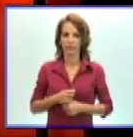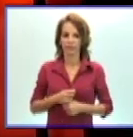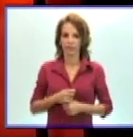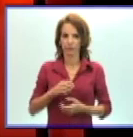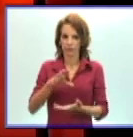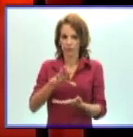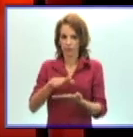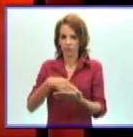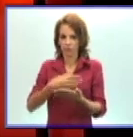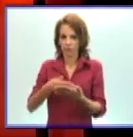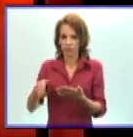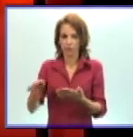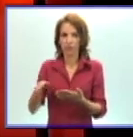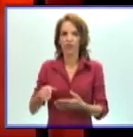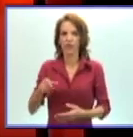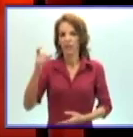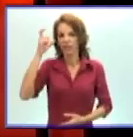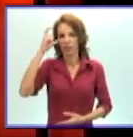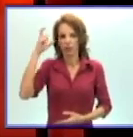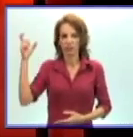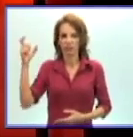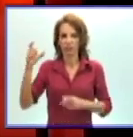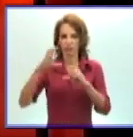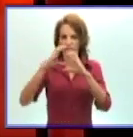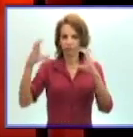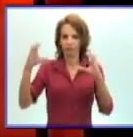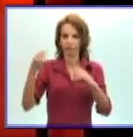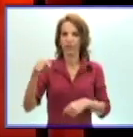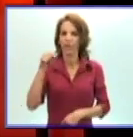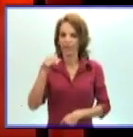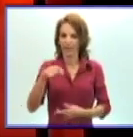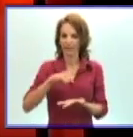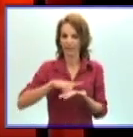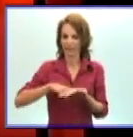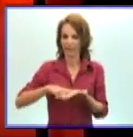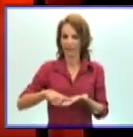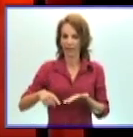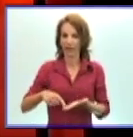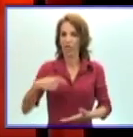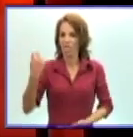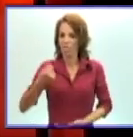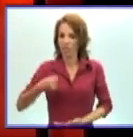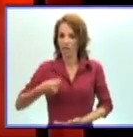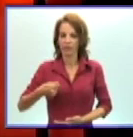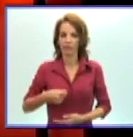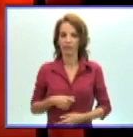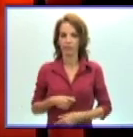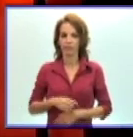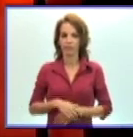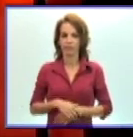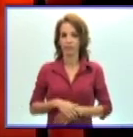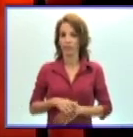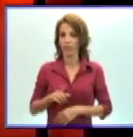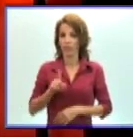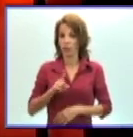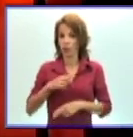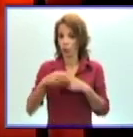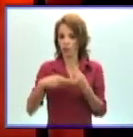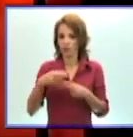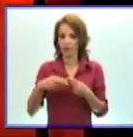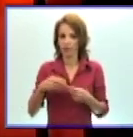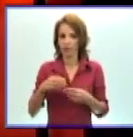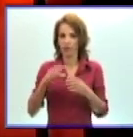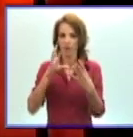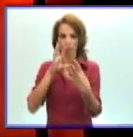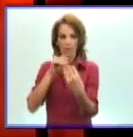los científicos. Y en estas semanas deben, o si no ya lo hicieron, debatir los resultados